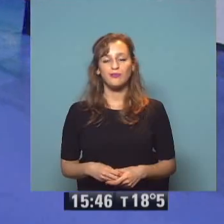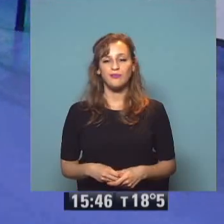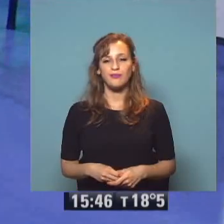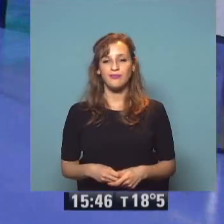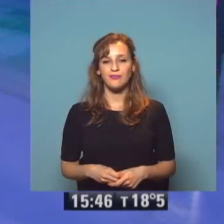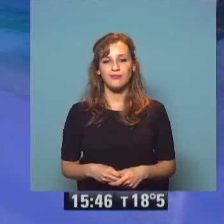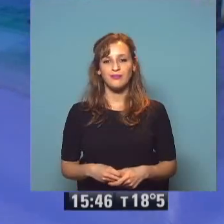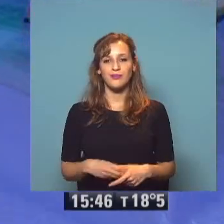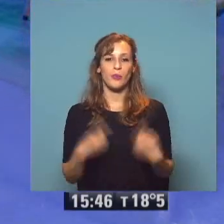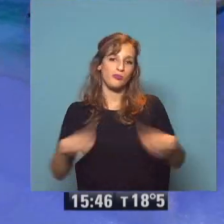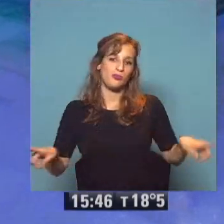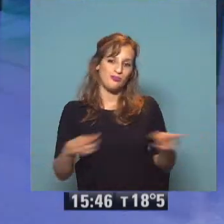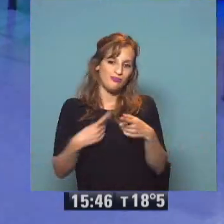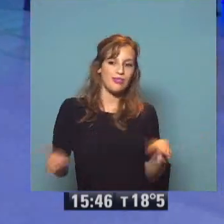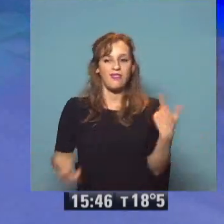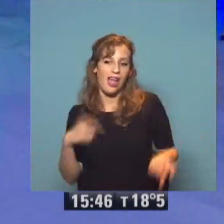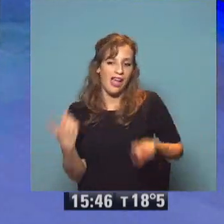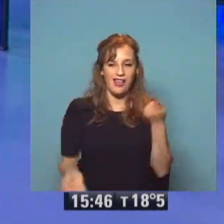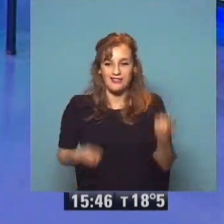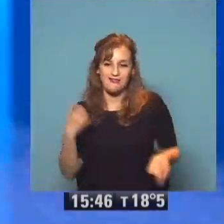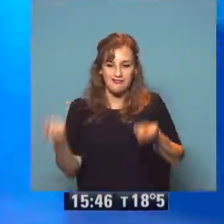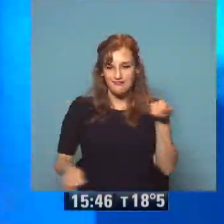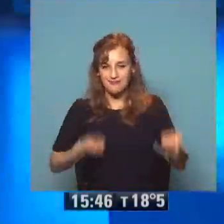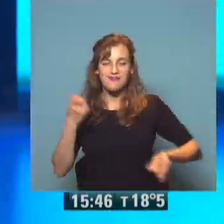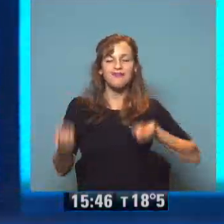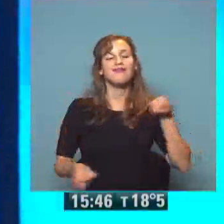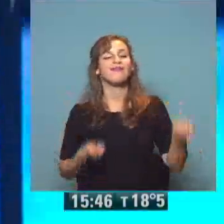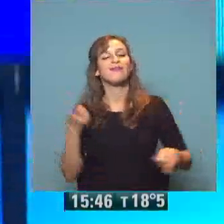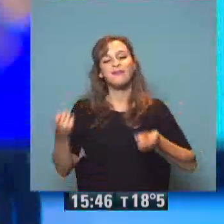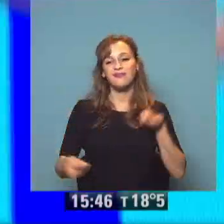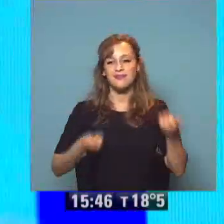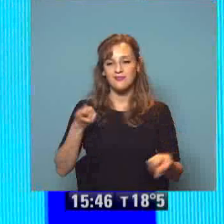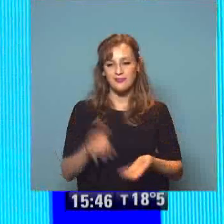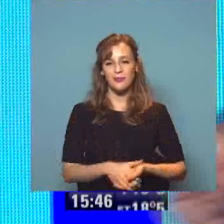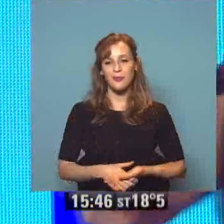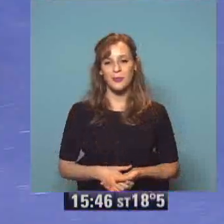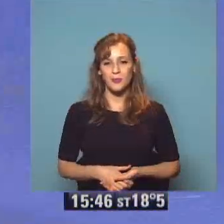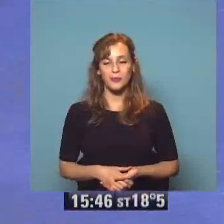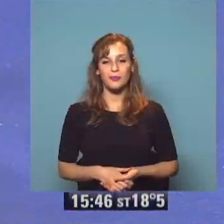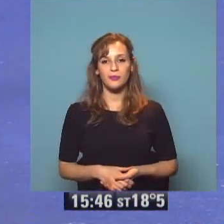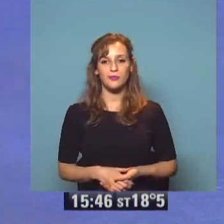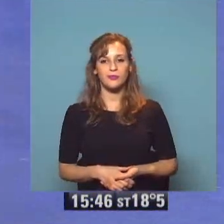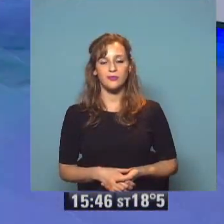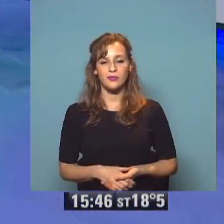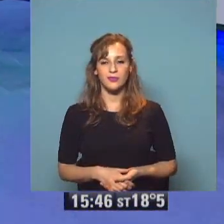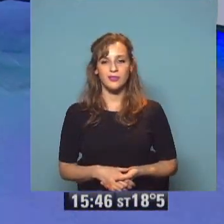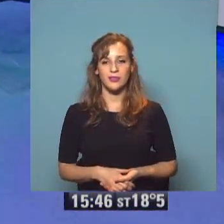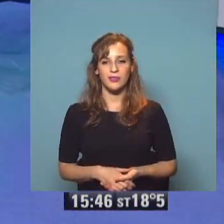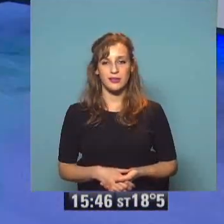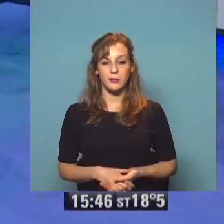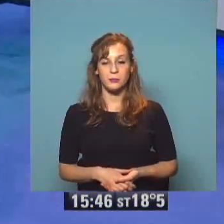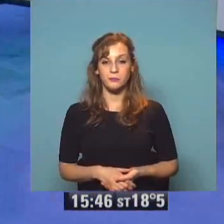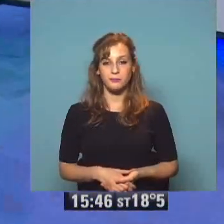¿eh? Saltito ahí. Vamos arriba. Moviendo la cintura, girando en el lugar. Bueno, bailamos así, mira, hacemos así.